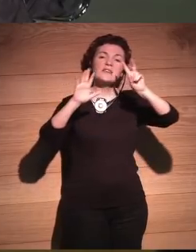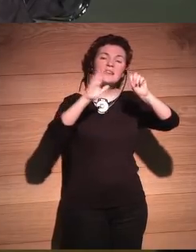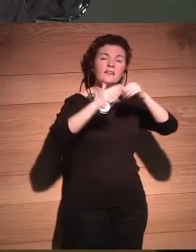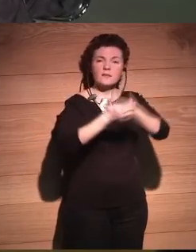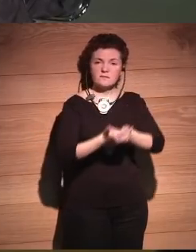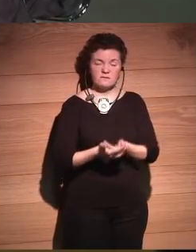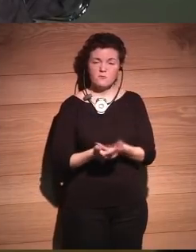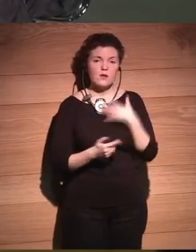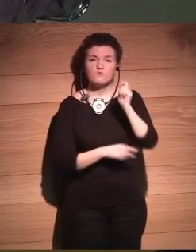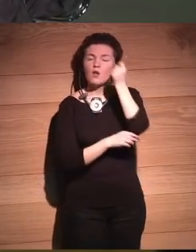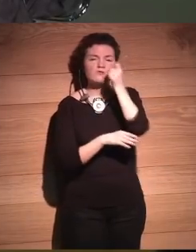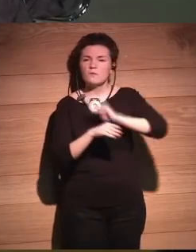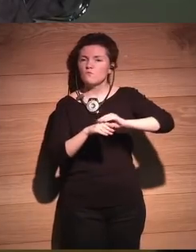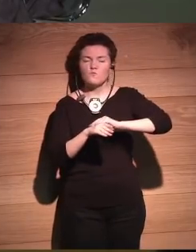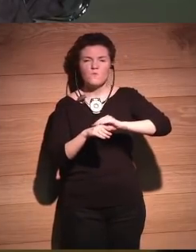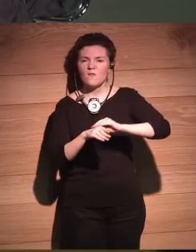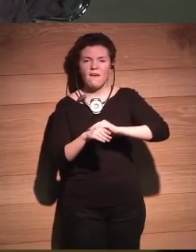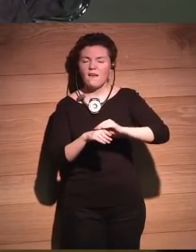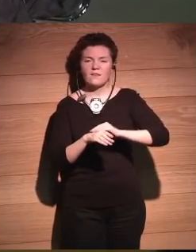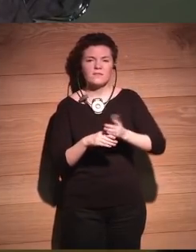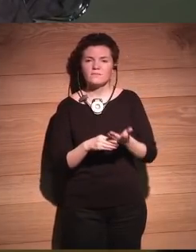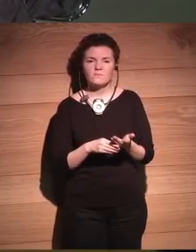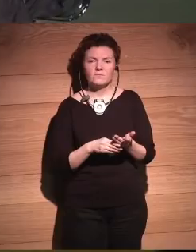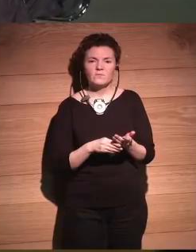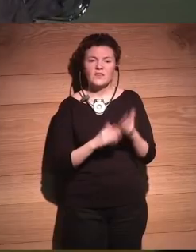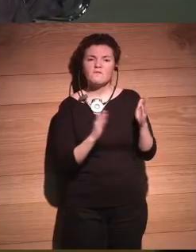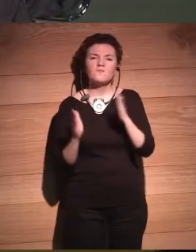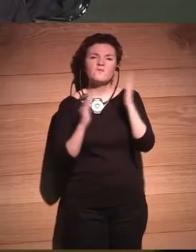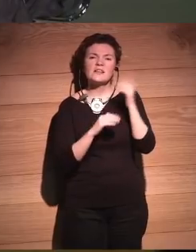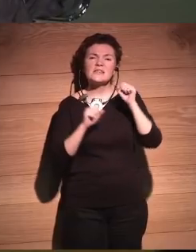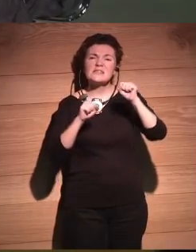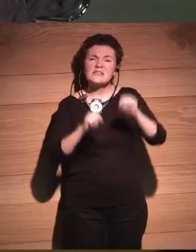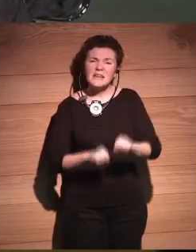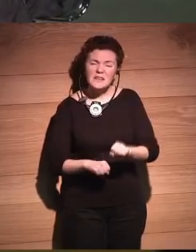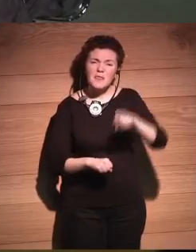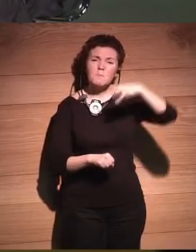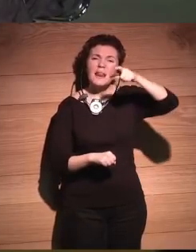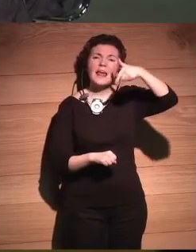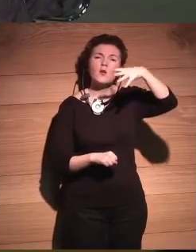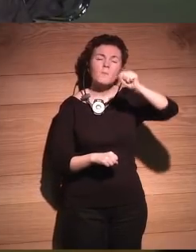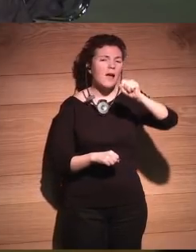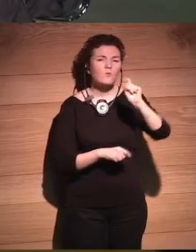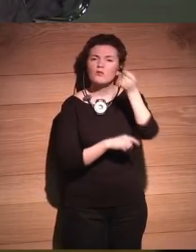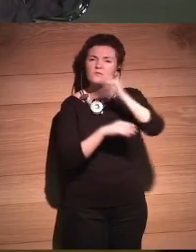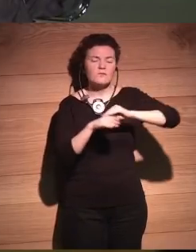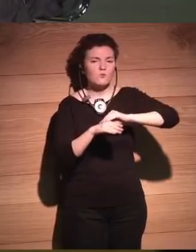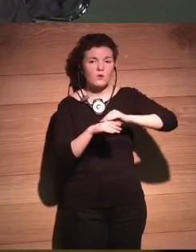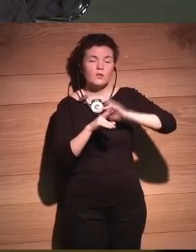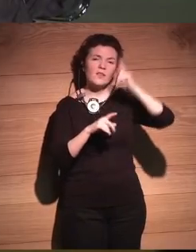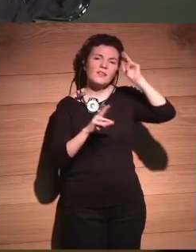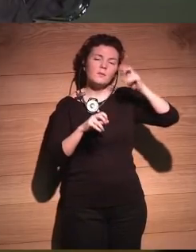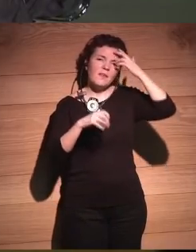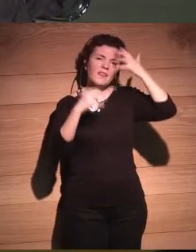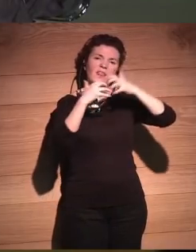no han conseguido curar las fases, digamos, más tardías del melanoma. Entonces, en lo que respecta al cerebro,